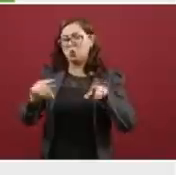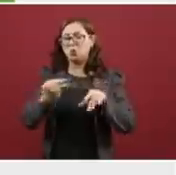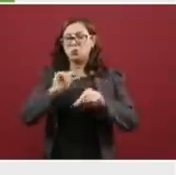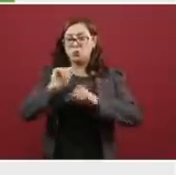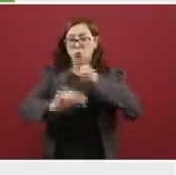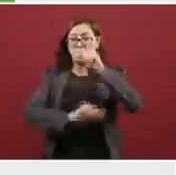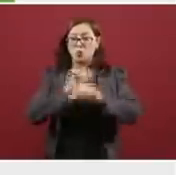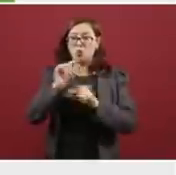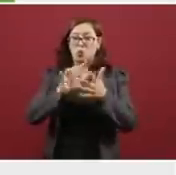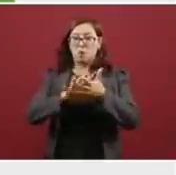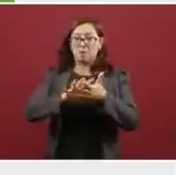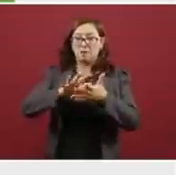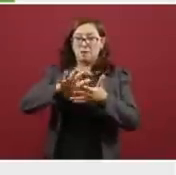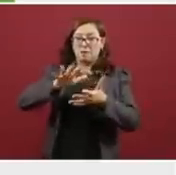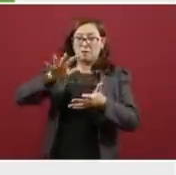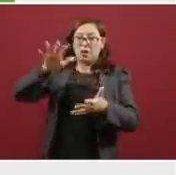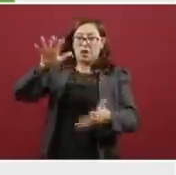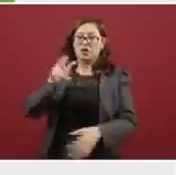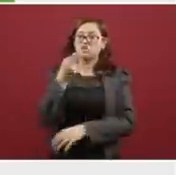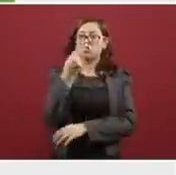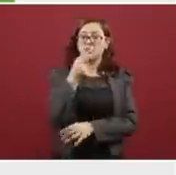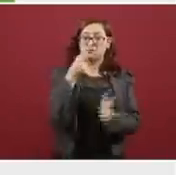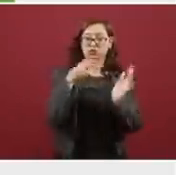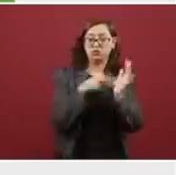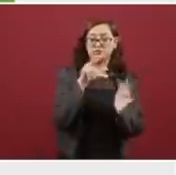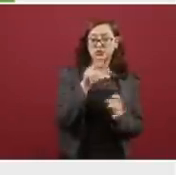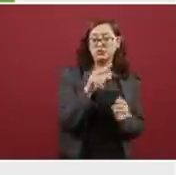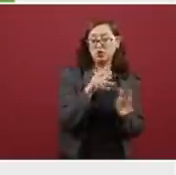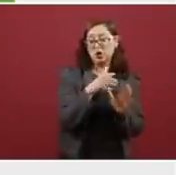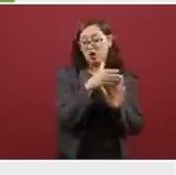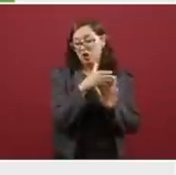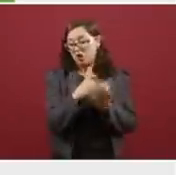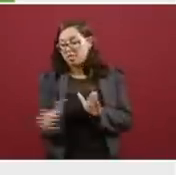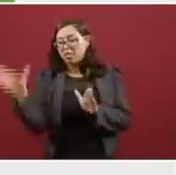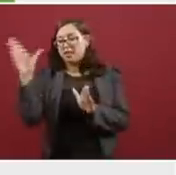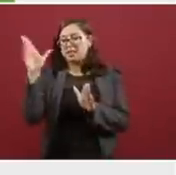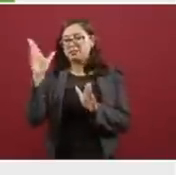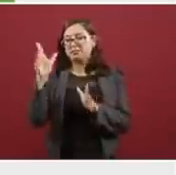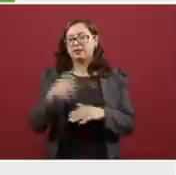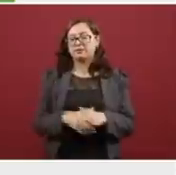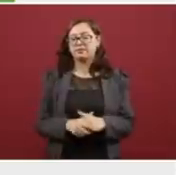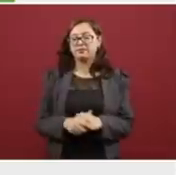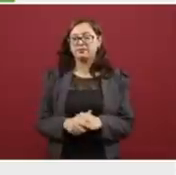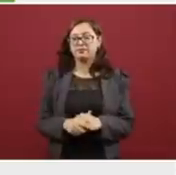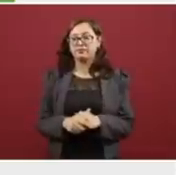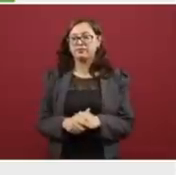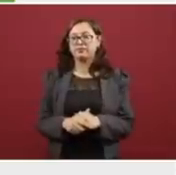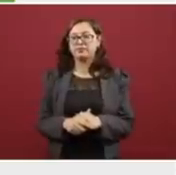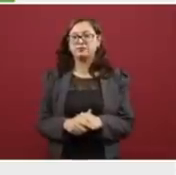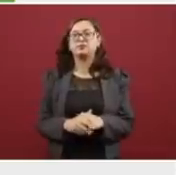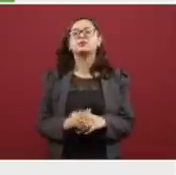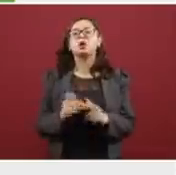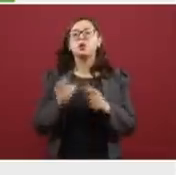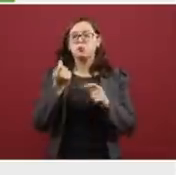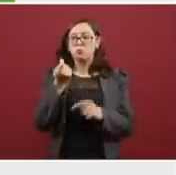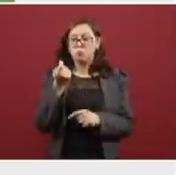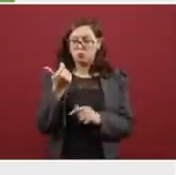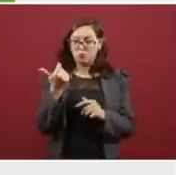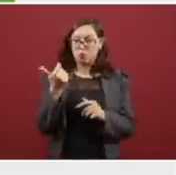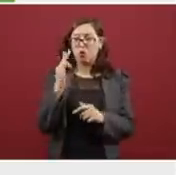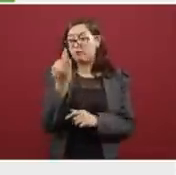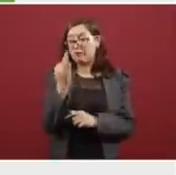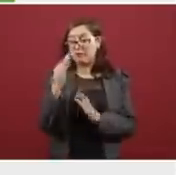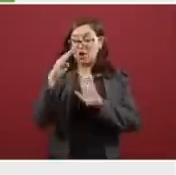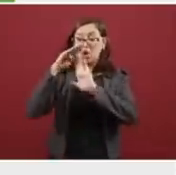fue ensanchando de noviembre del 2018 en adelante y aunque tuvo unas pequeñas reducciones en